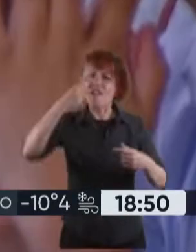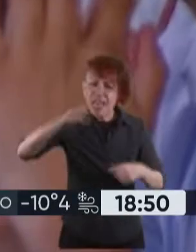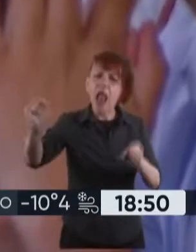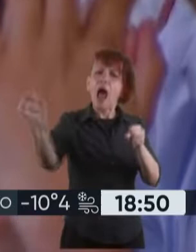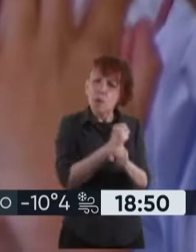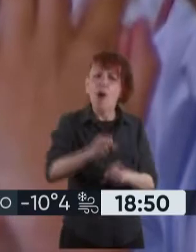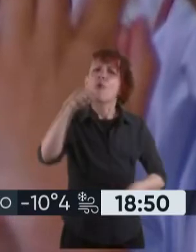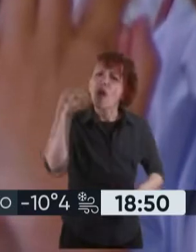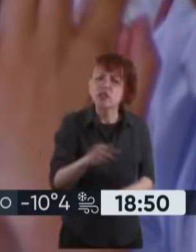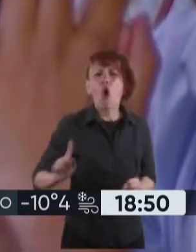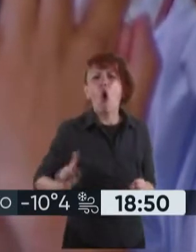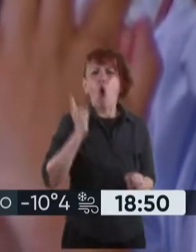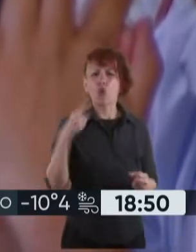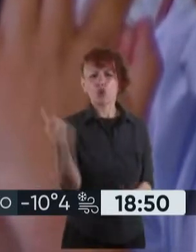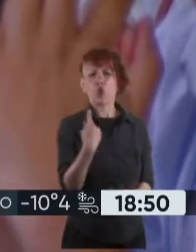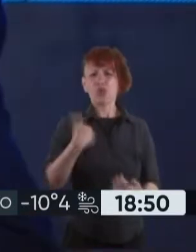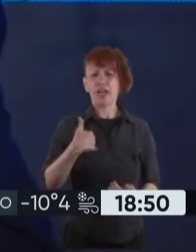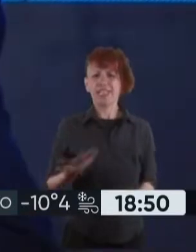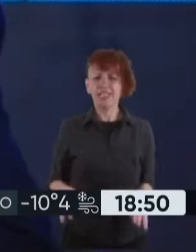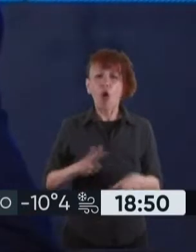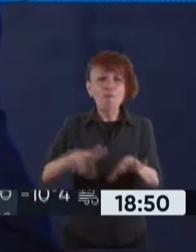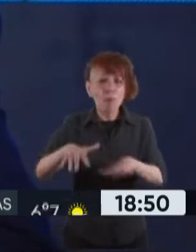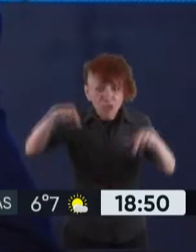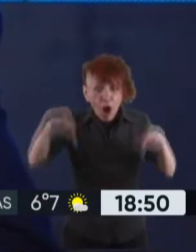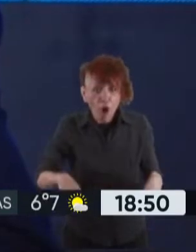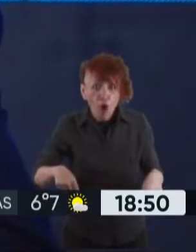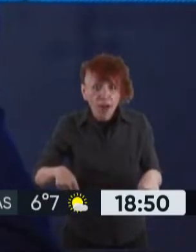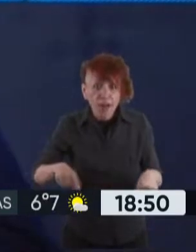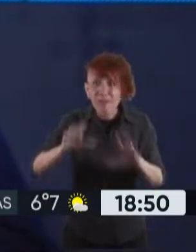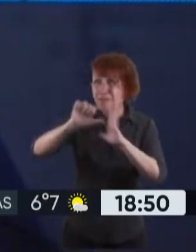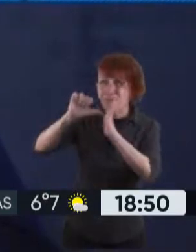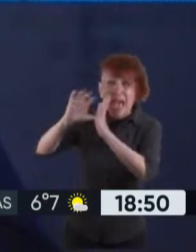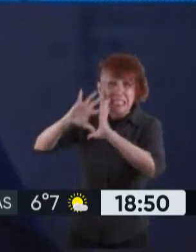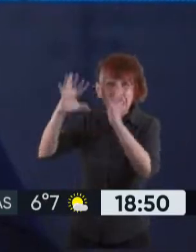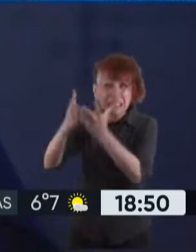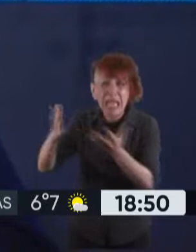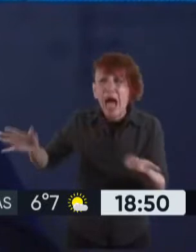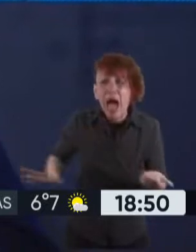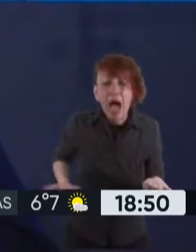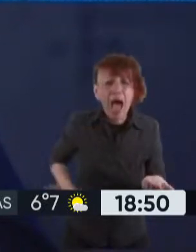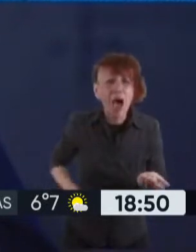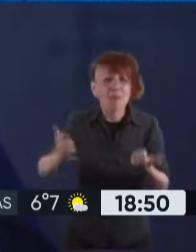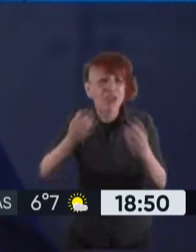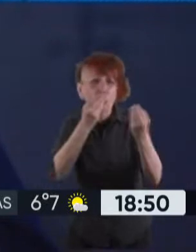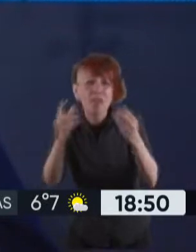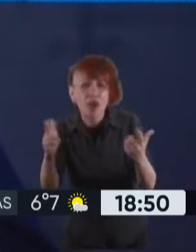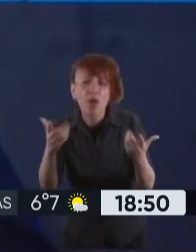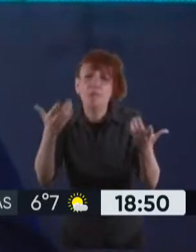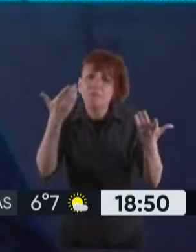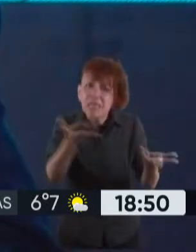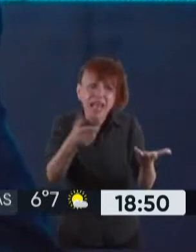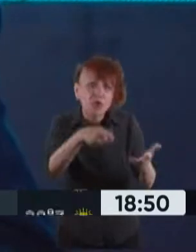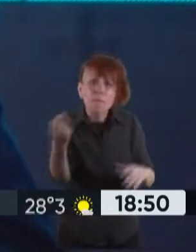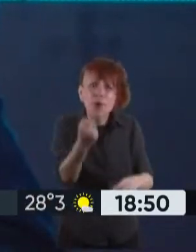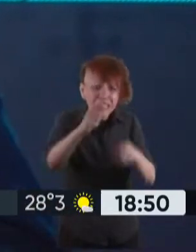nuestro. Y en tiempos como el que vivimos, de hambrunas, miren ustedes lo útil que puede ser esa semilla,